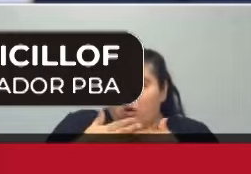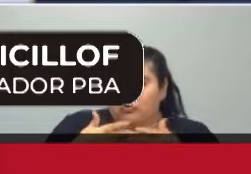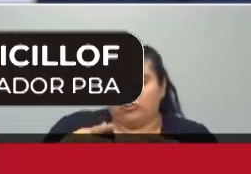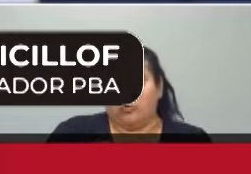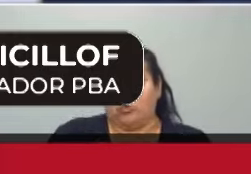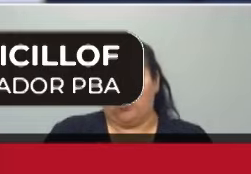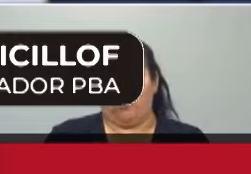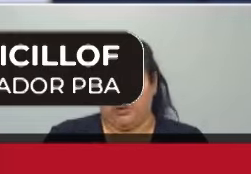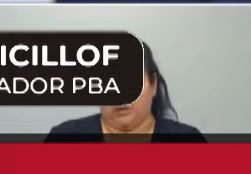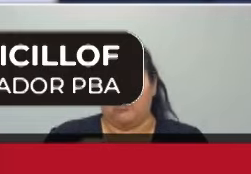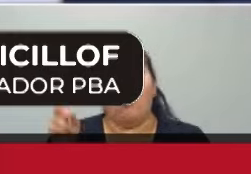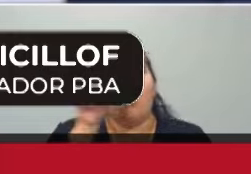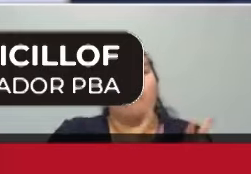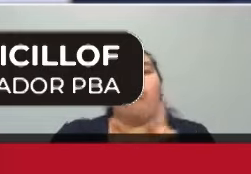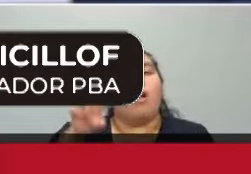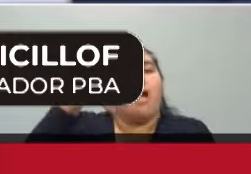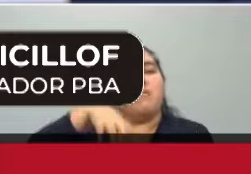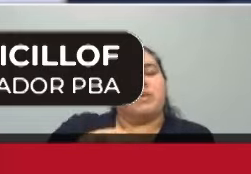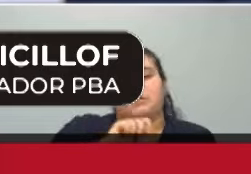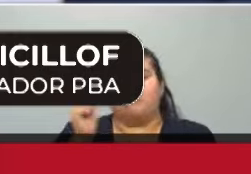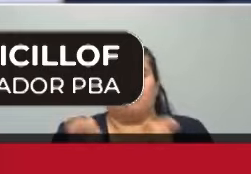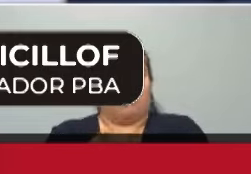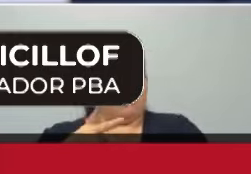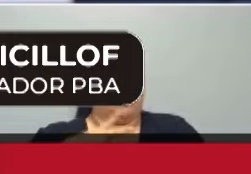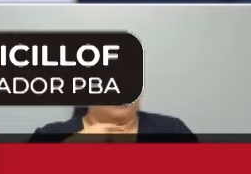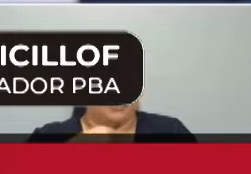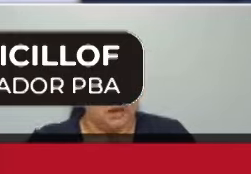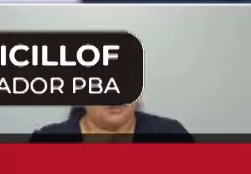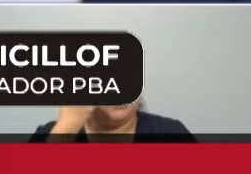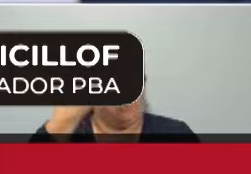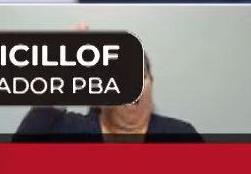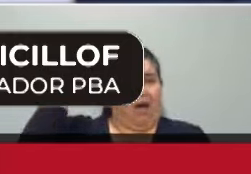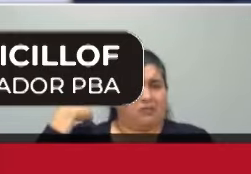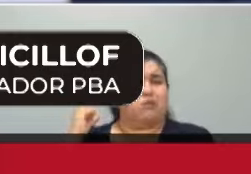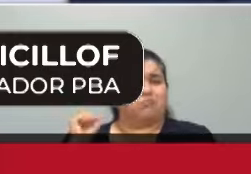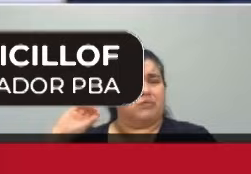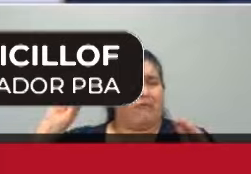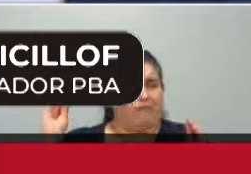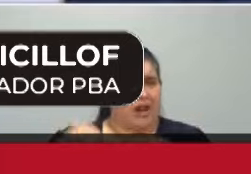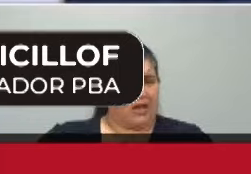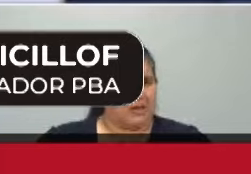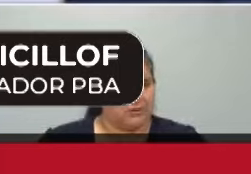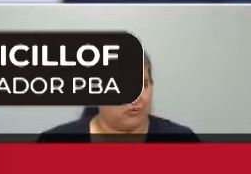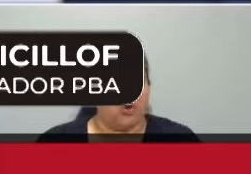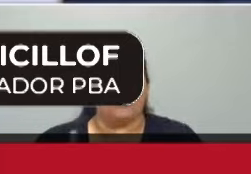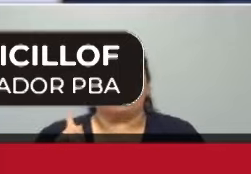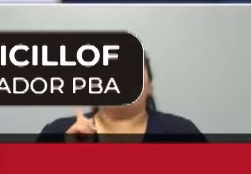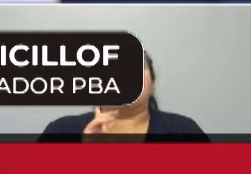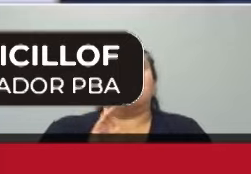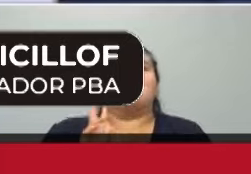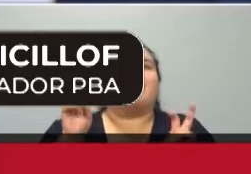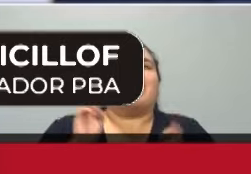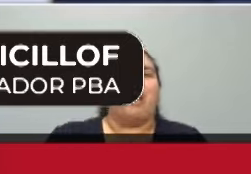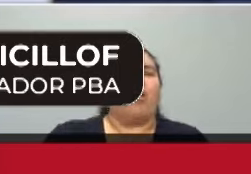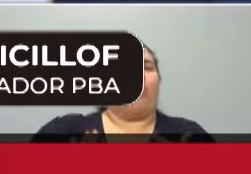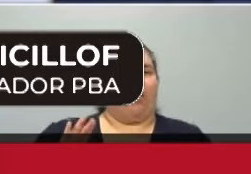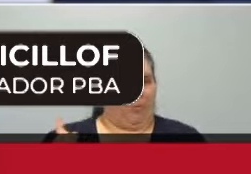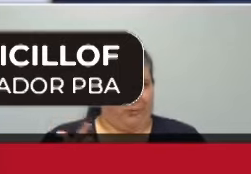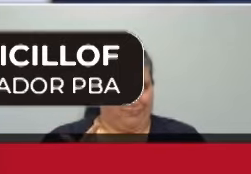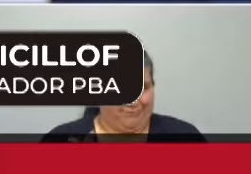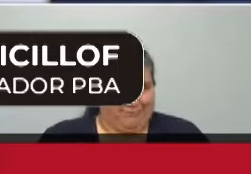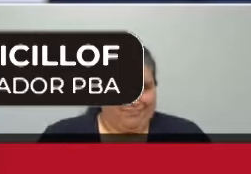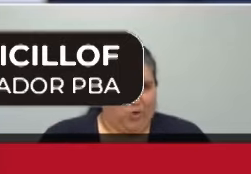y que se busca privatizar. Ya se privatizó, fracasó. No es una novedad, no